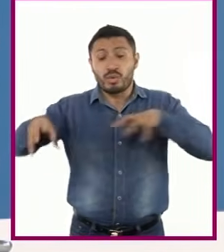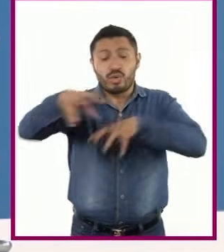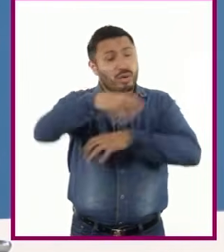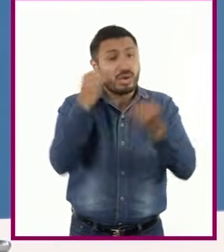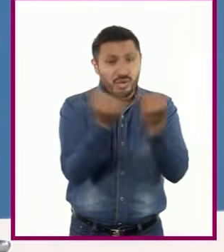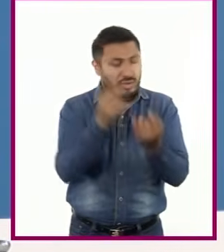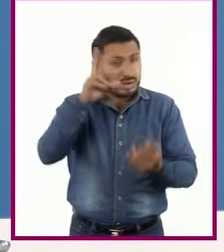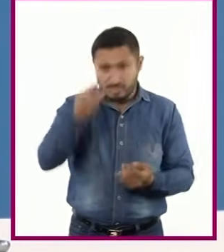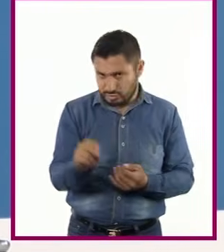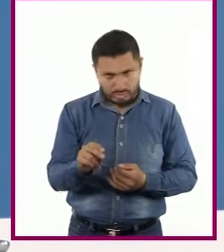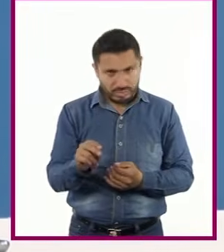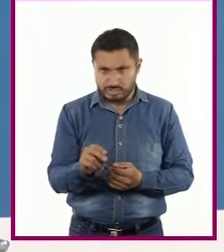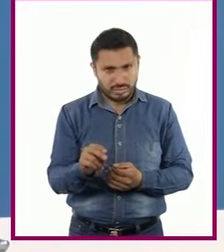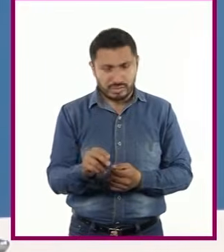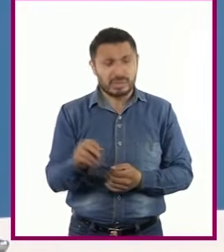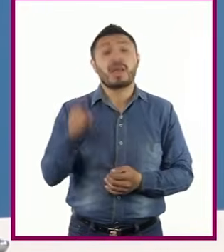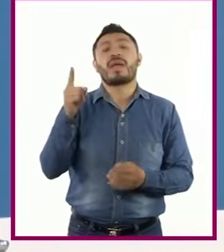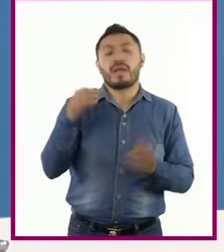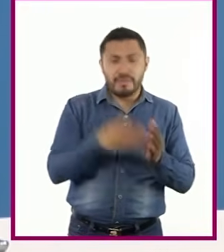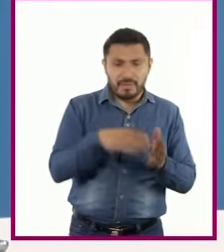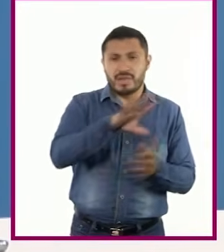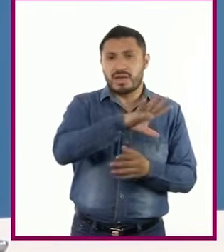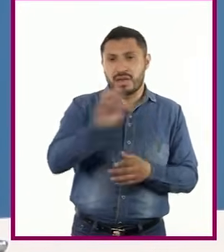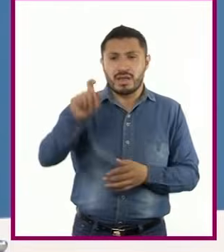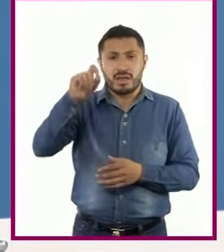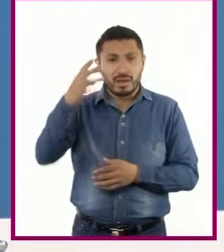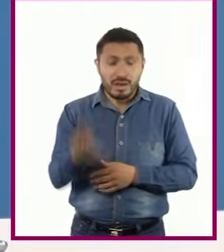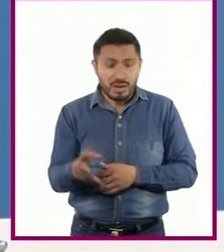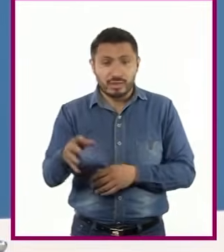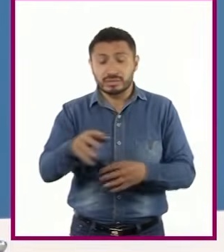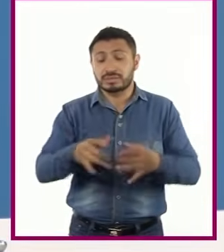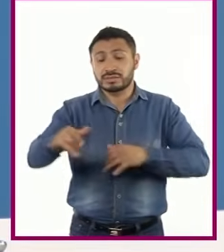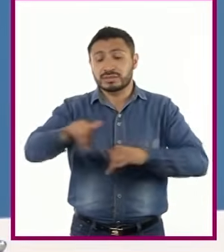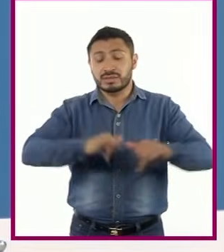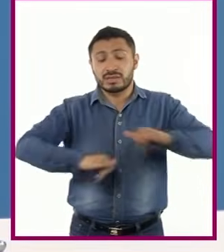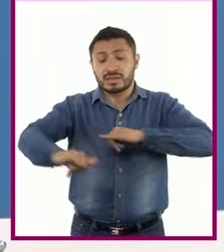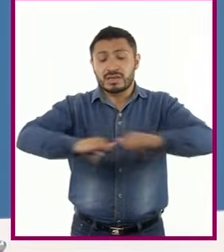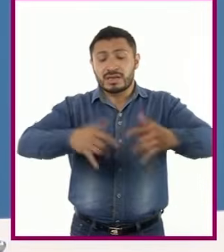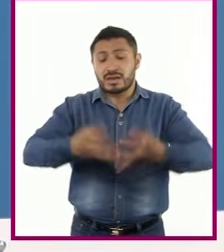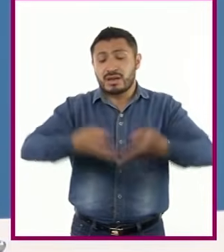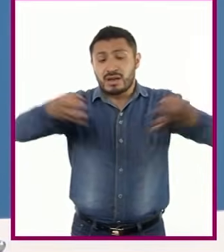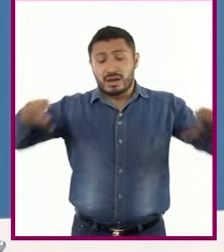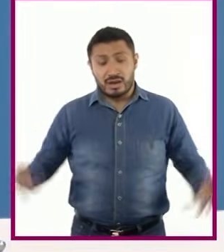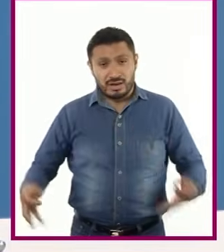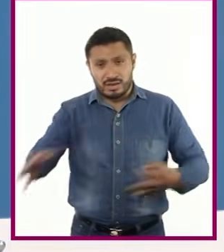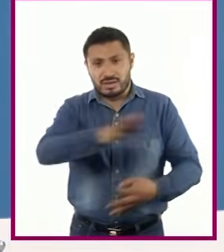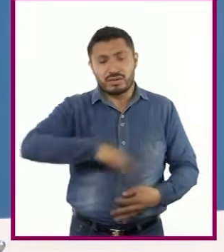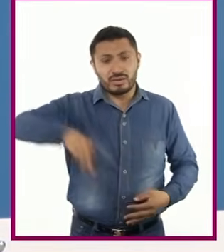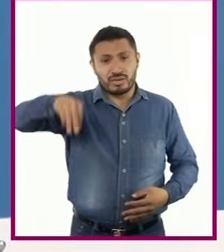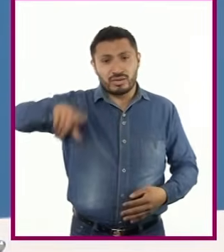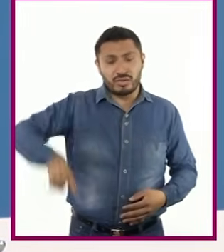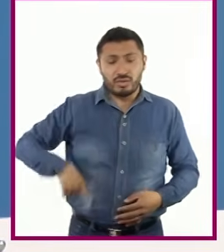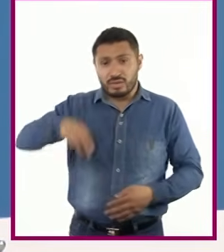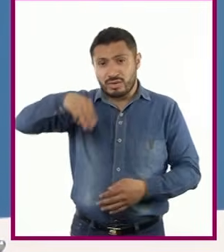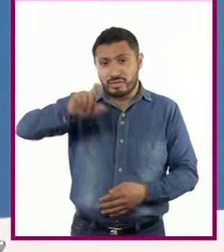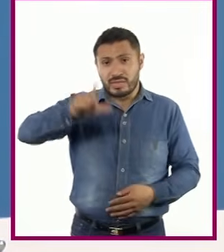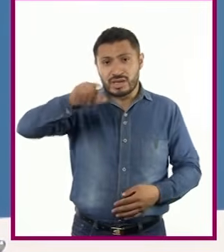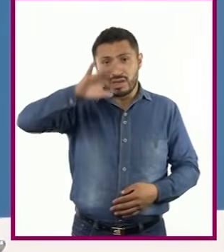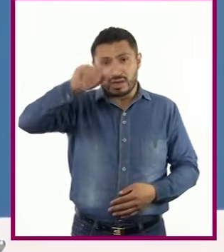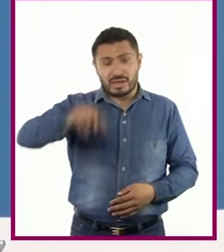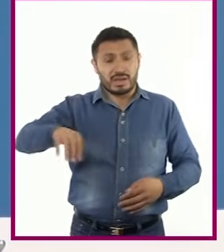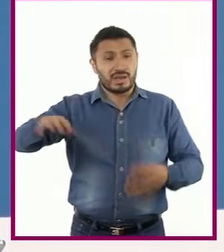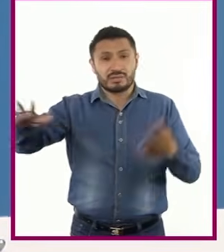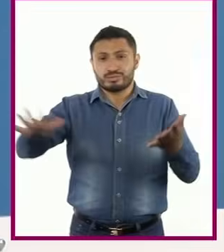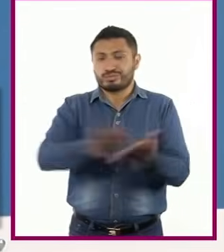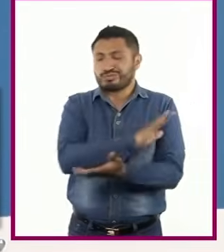regiones. Si bien en 1524 el territorio que abarcaba el Imperio Mexica quedó